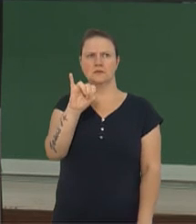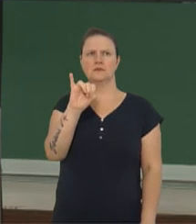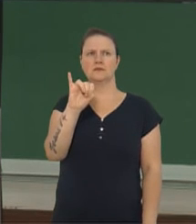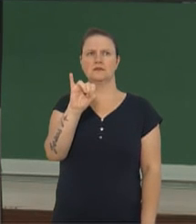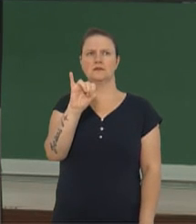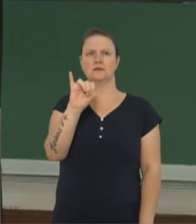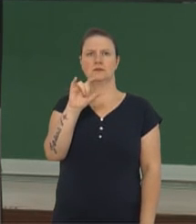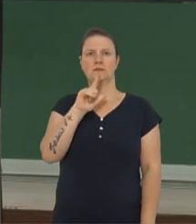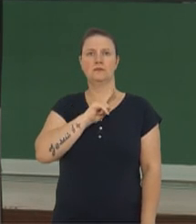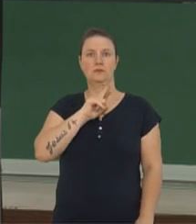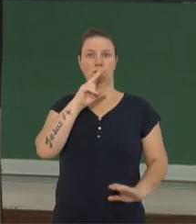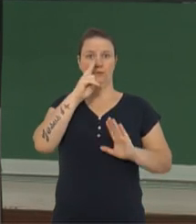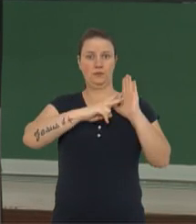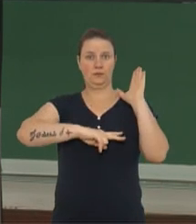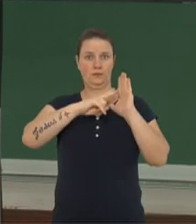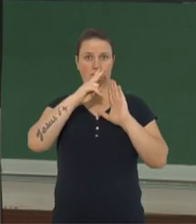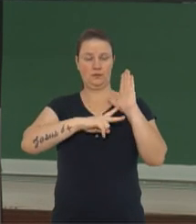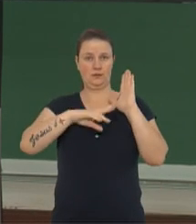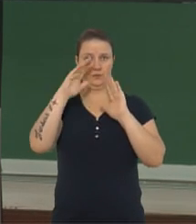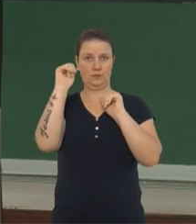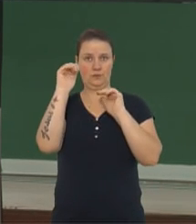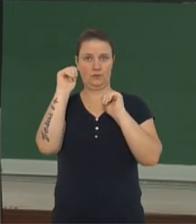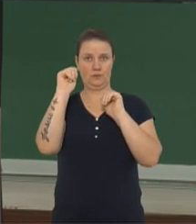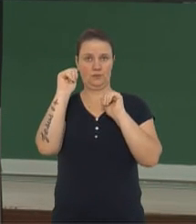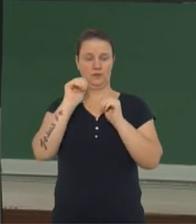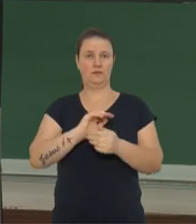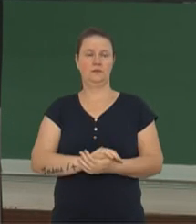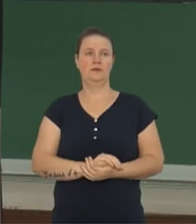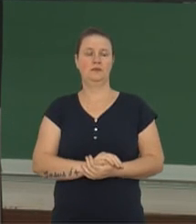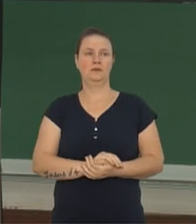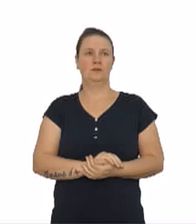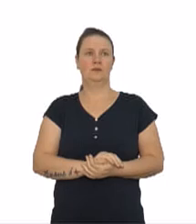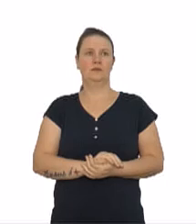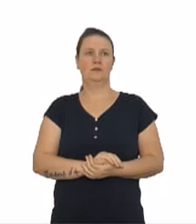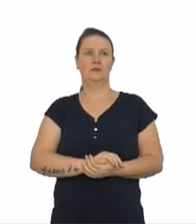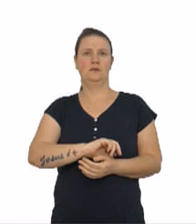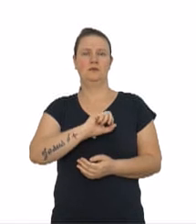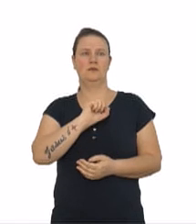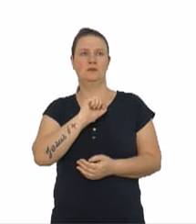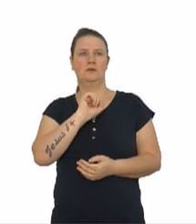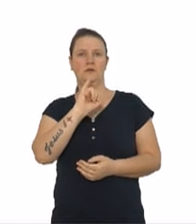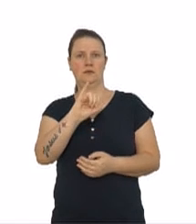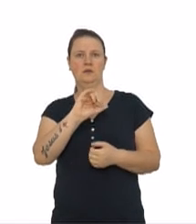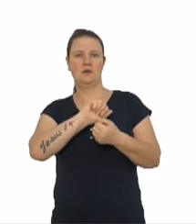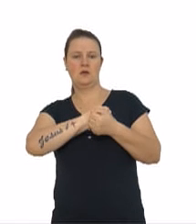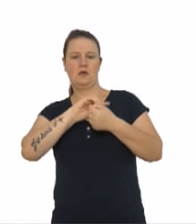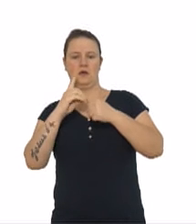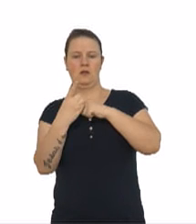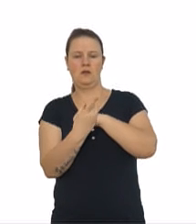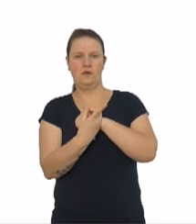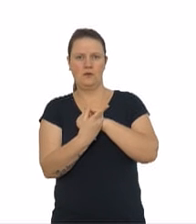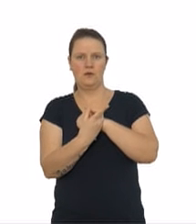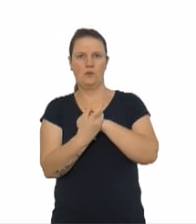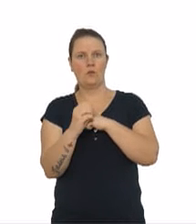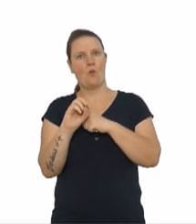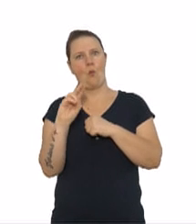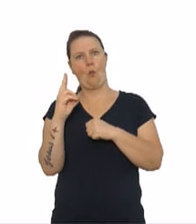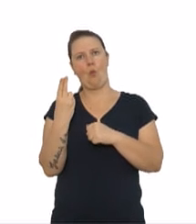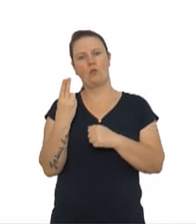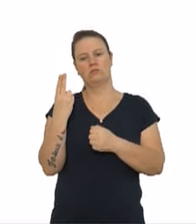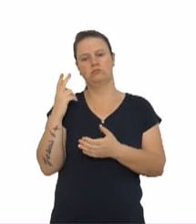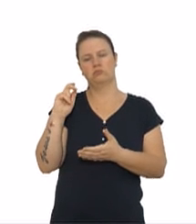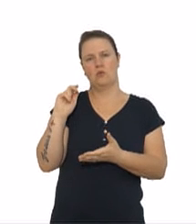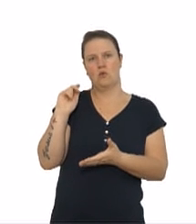tilde diacrítica, que va a diferenciar diacrítica, si es adverbio o afirmación.